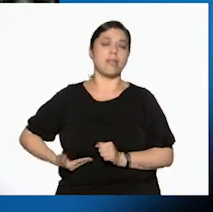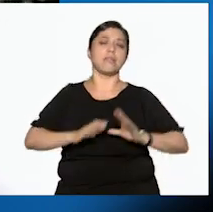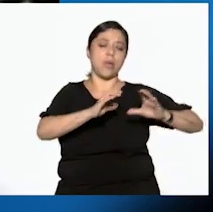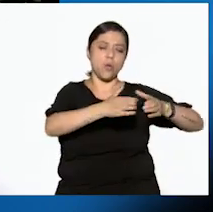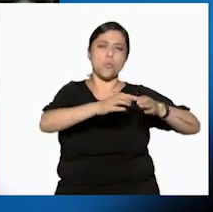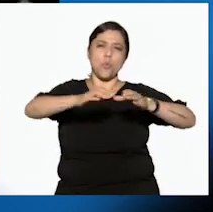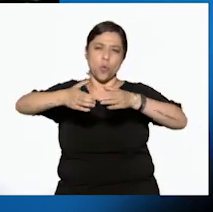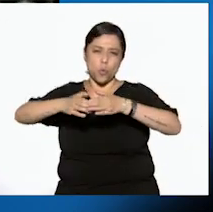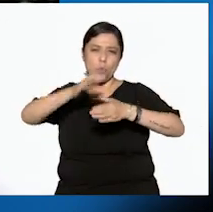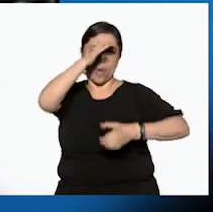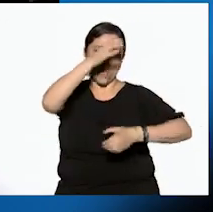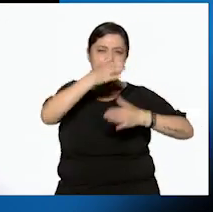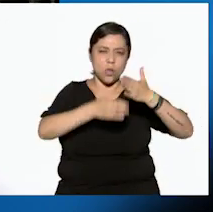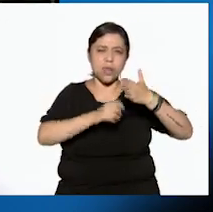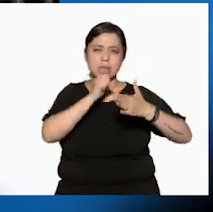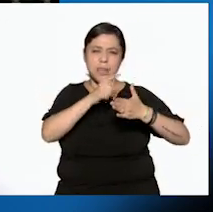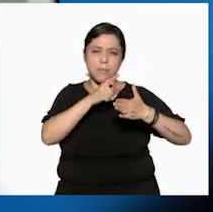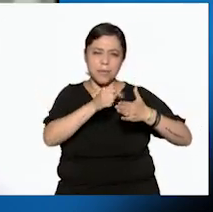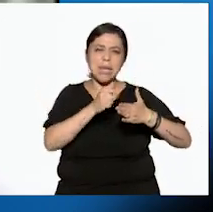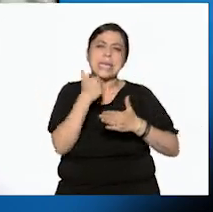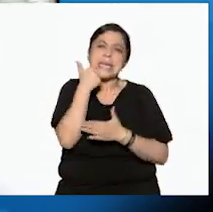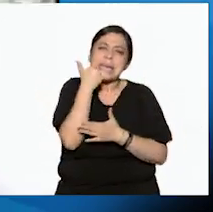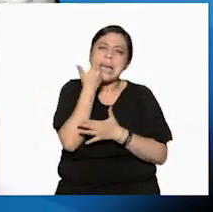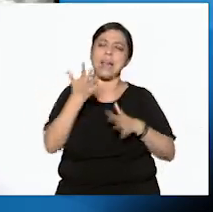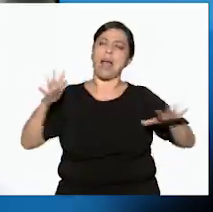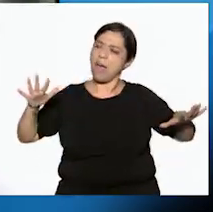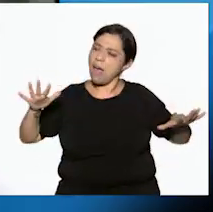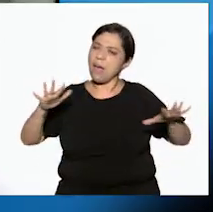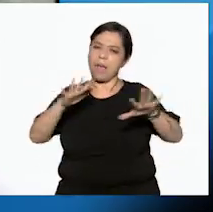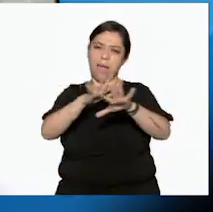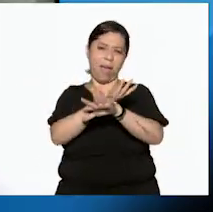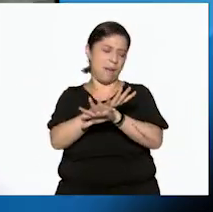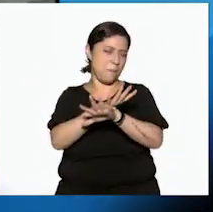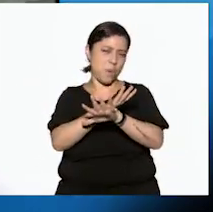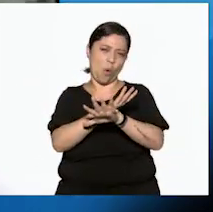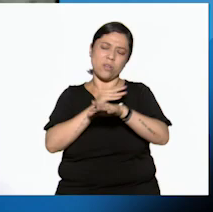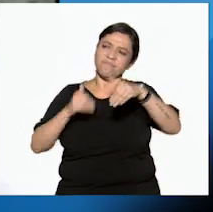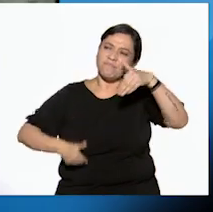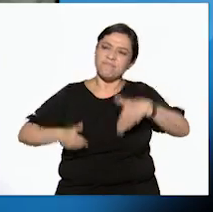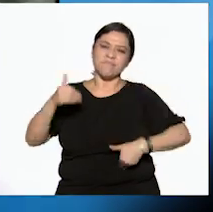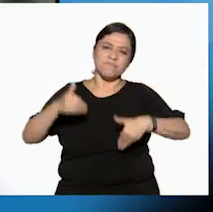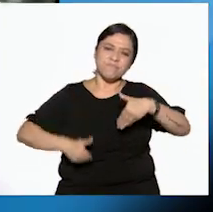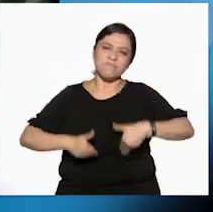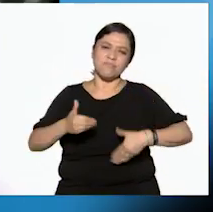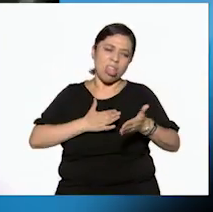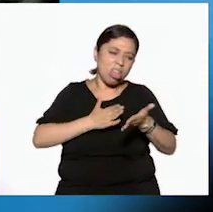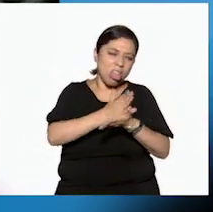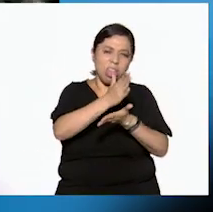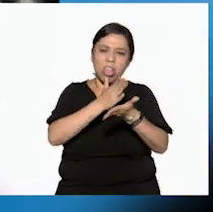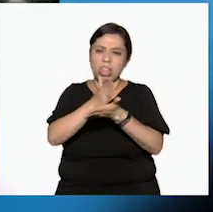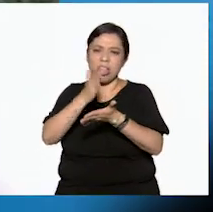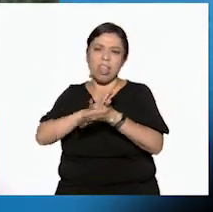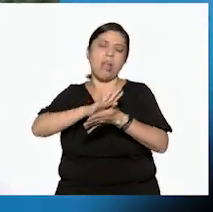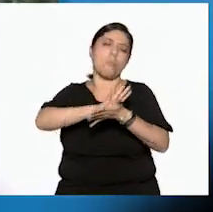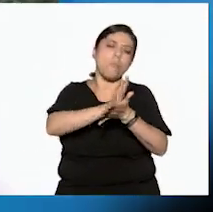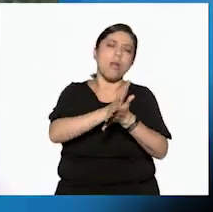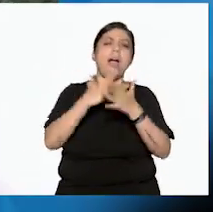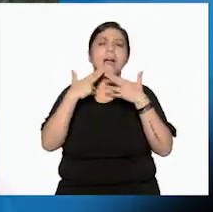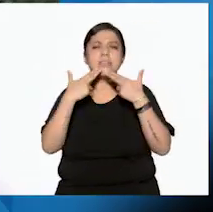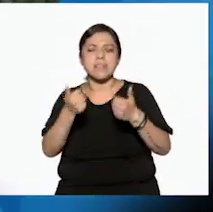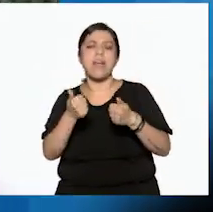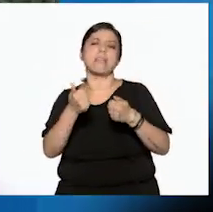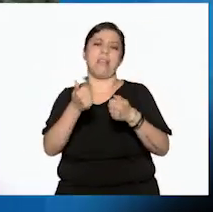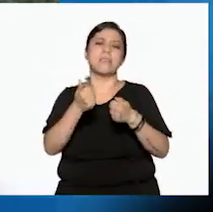católicos existía un profundo deseo de cambio y mucho malestar por la explotación y la violencia de los hacendados y